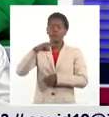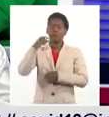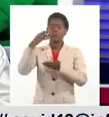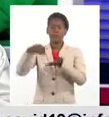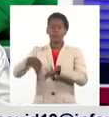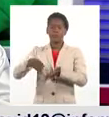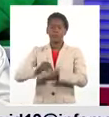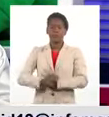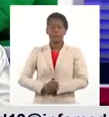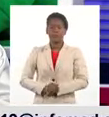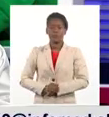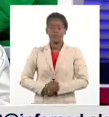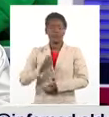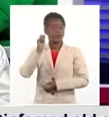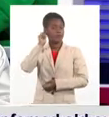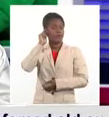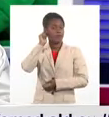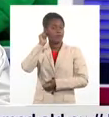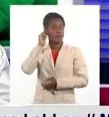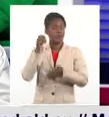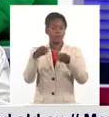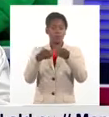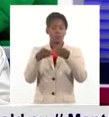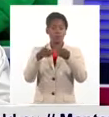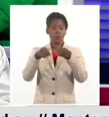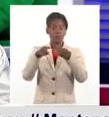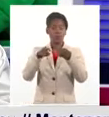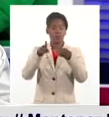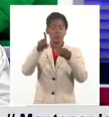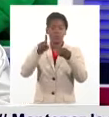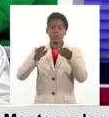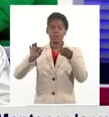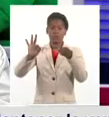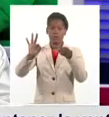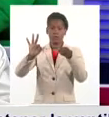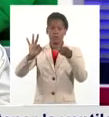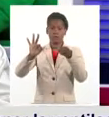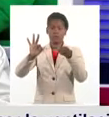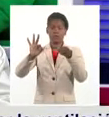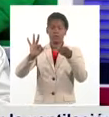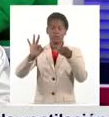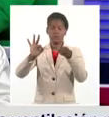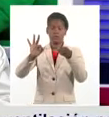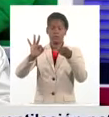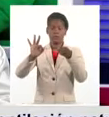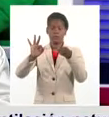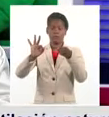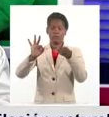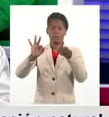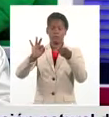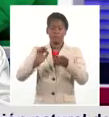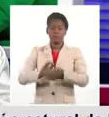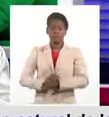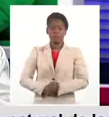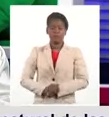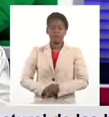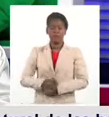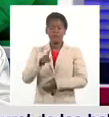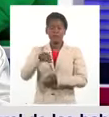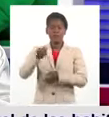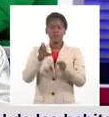del sexo femenino fallecieron 18. Y las principales comorbilidades que presentaban